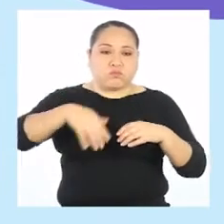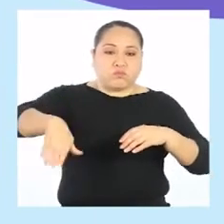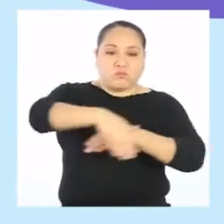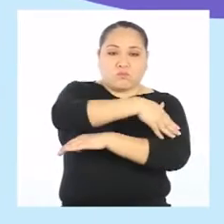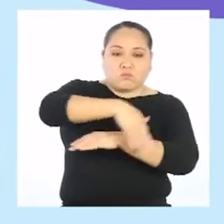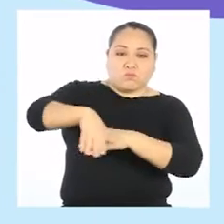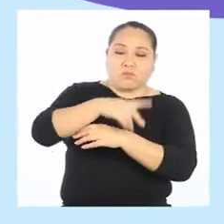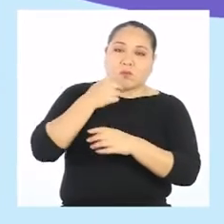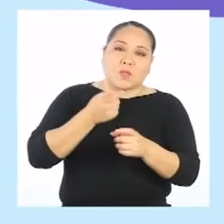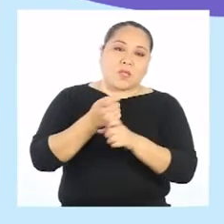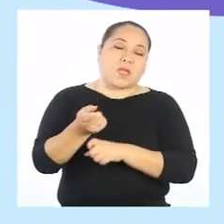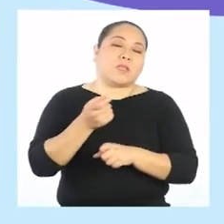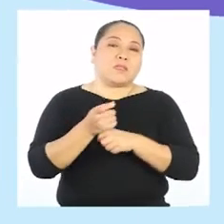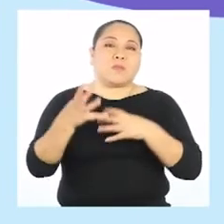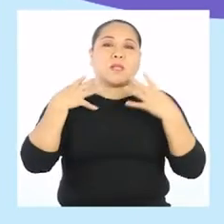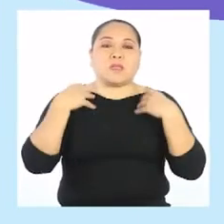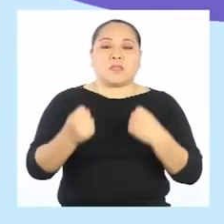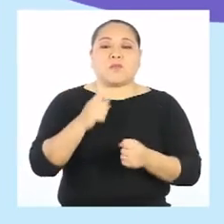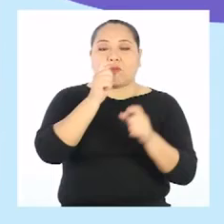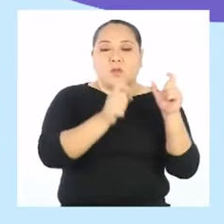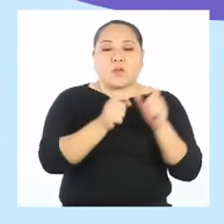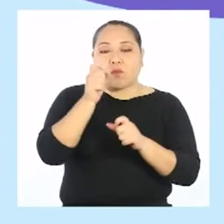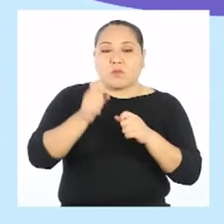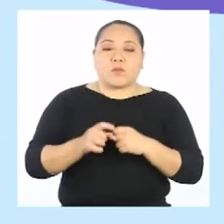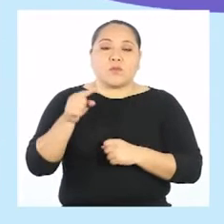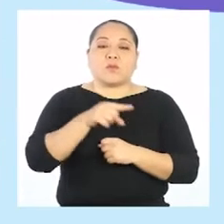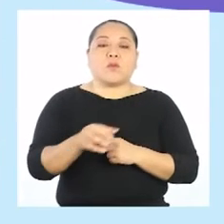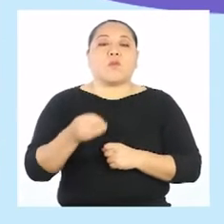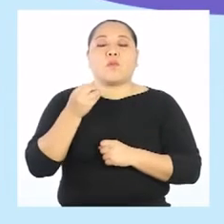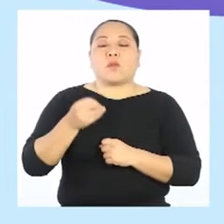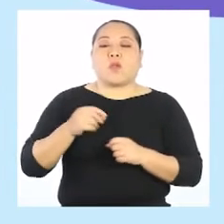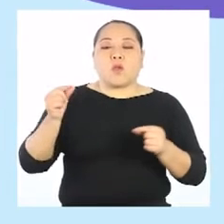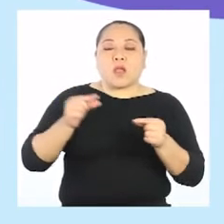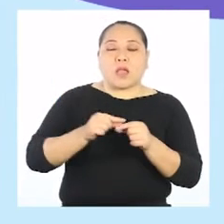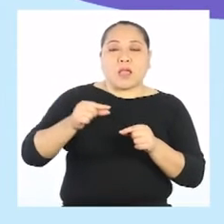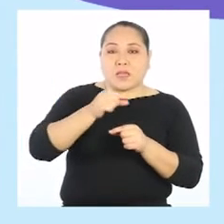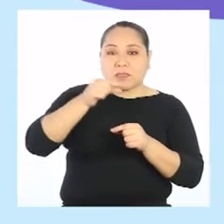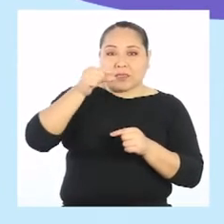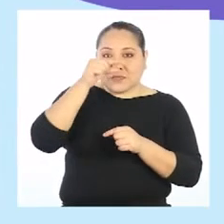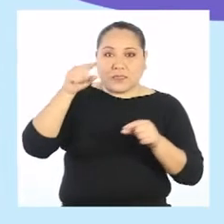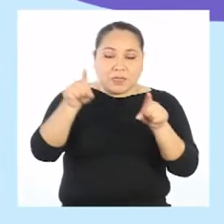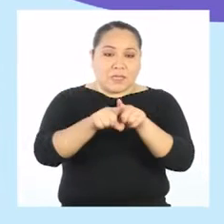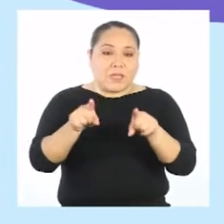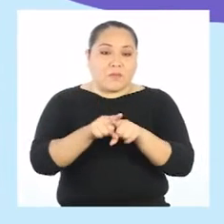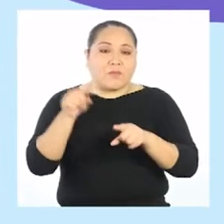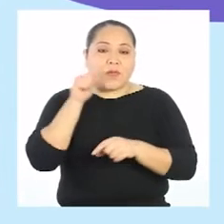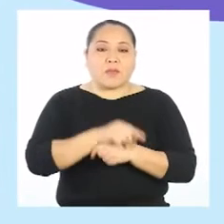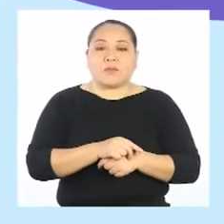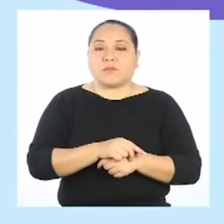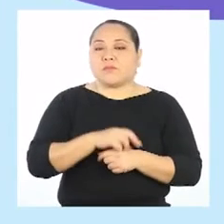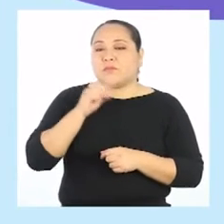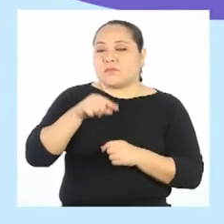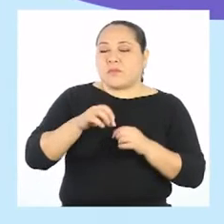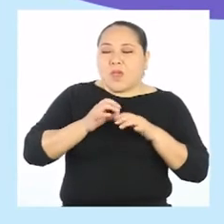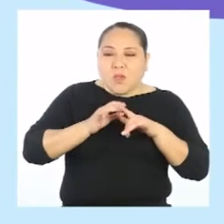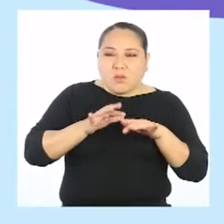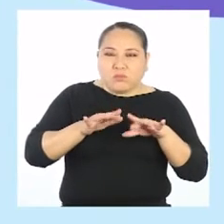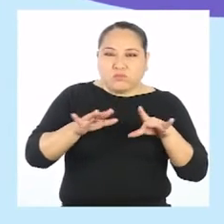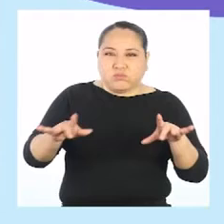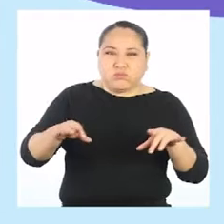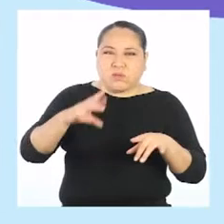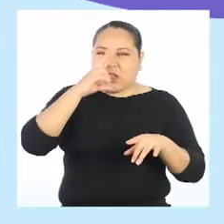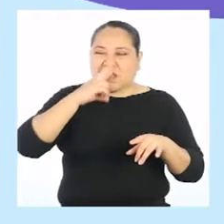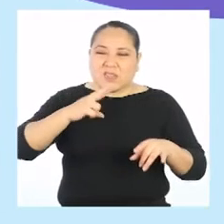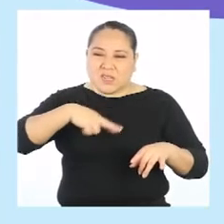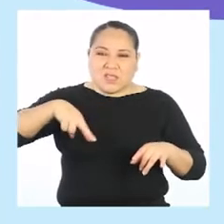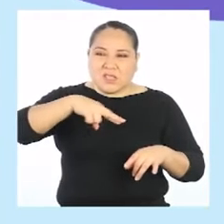sólidos en la vía pública puede afectar a la salud de la población debido a la emisión de gases y también ser un foco de